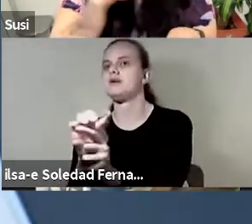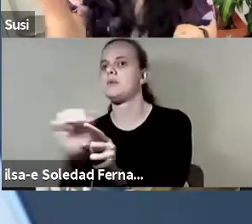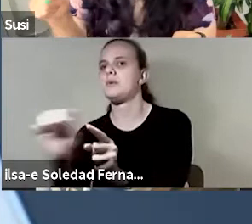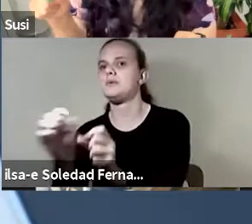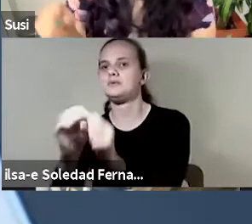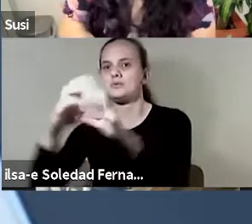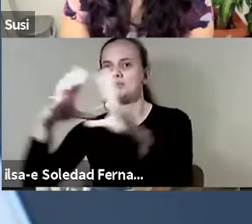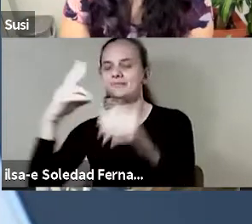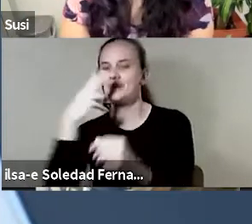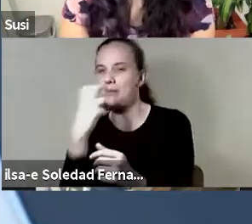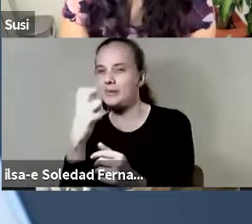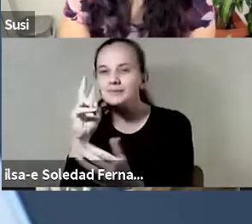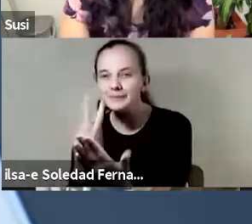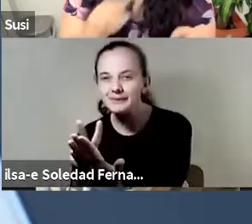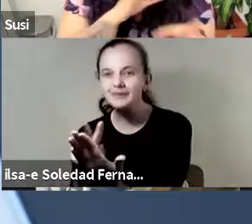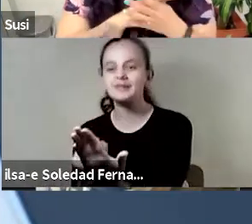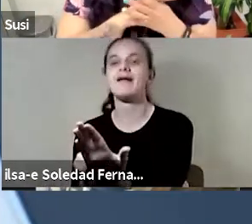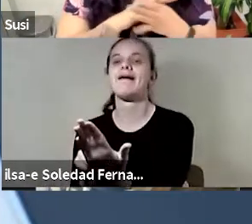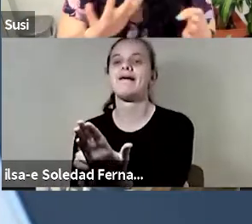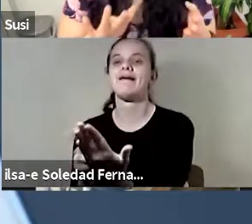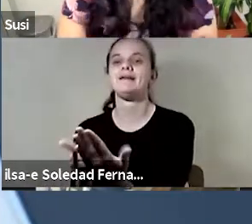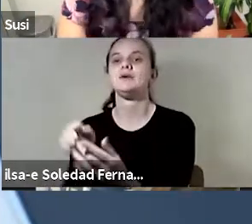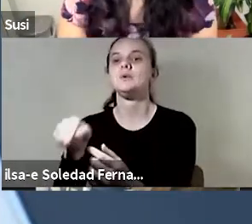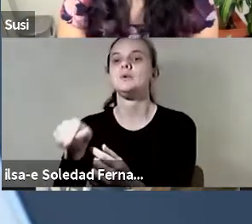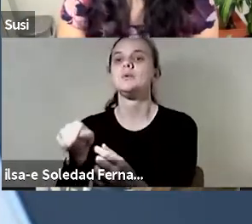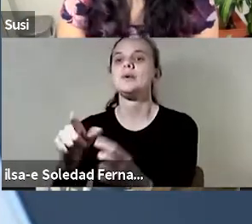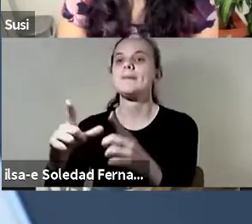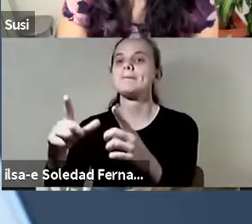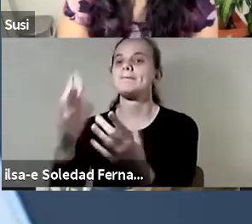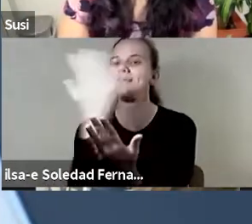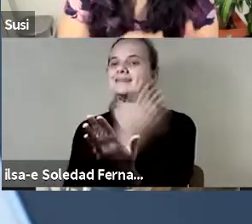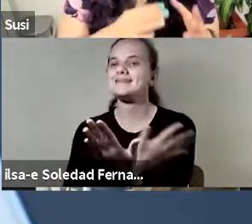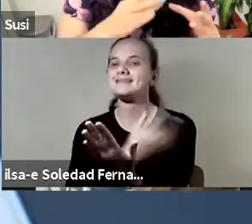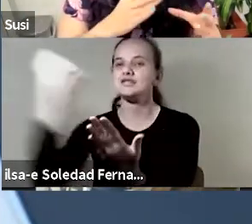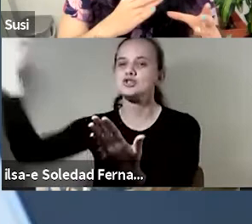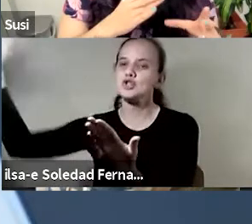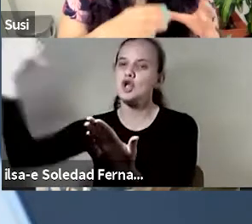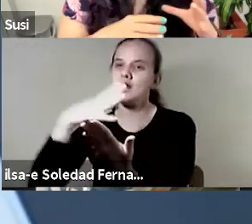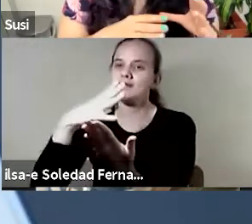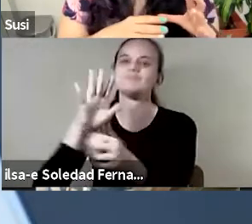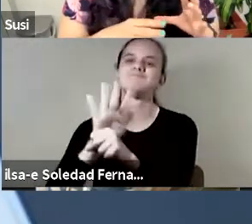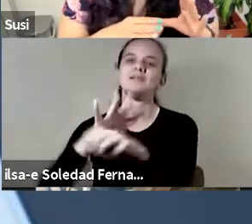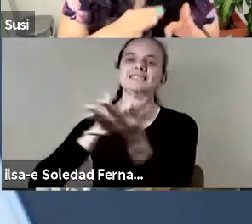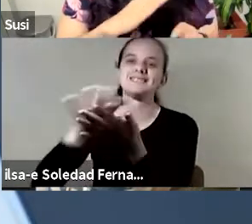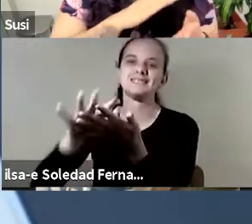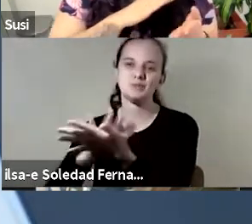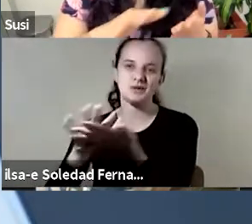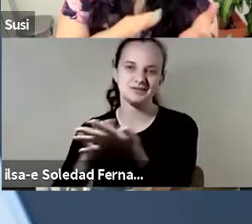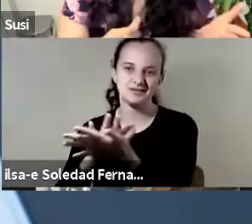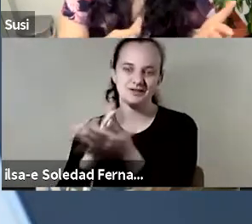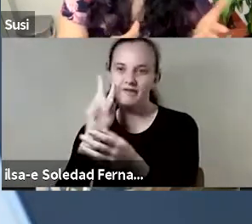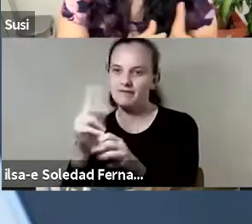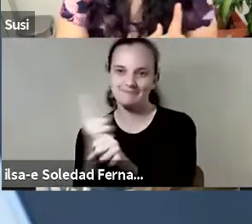para poder subir el brillo del teléfono porque no veía nada. Entonces, en ese caso, una pantalla que